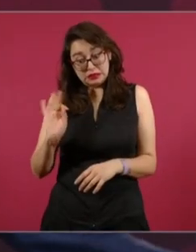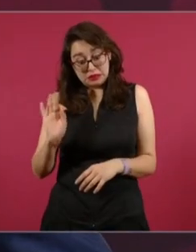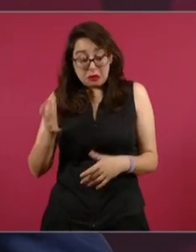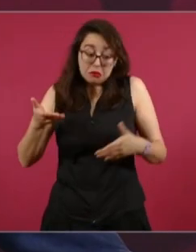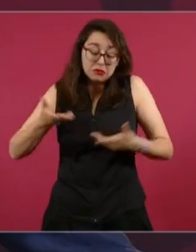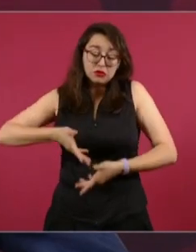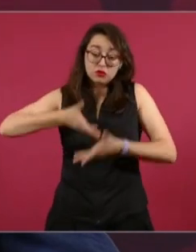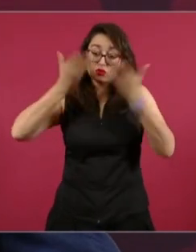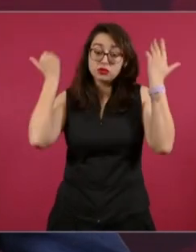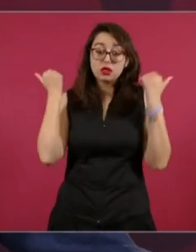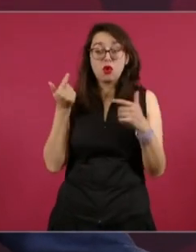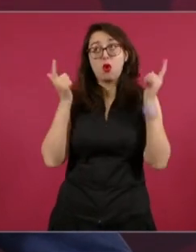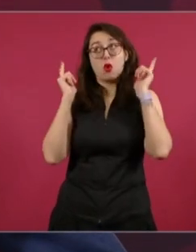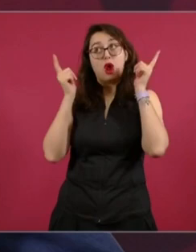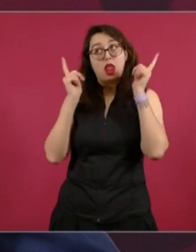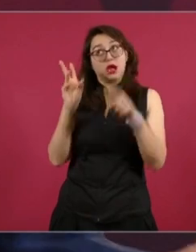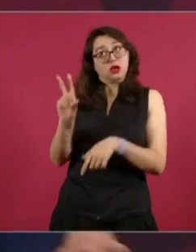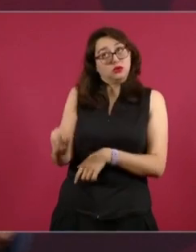O sea,